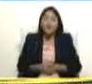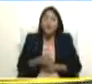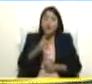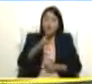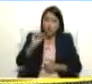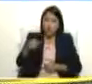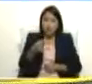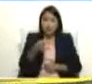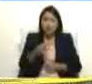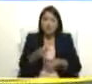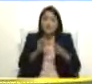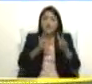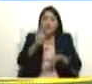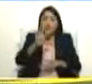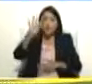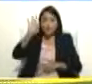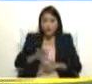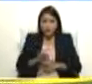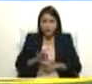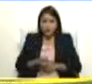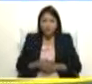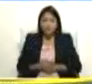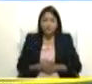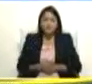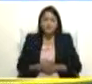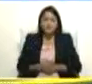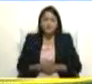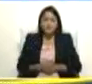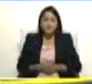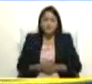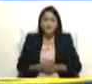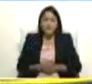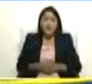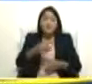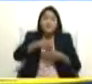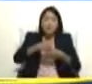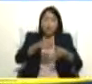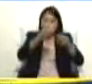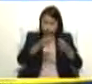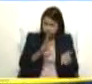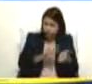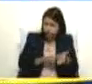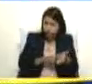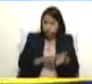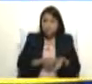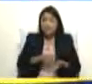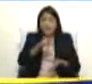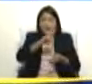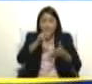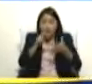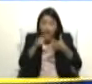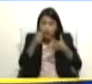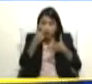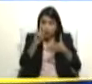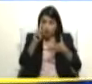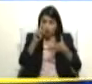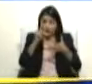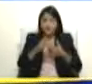1,74%. Votos válidos, para esa pregunta número